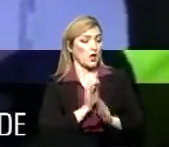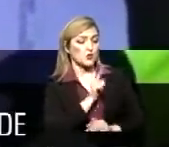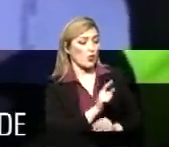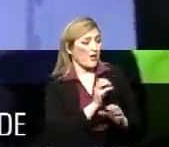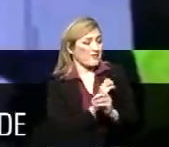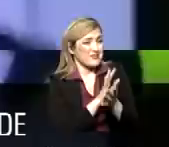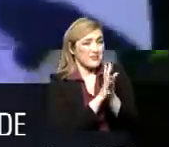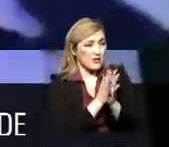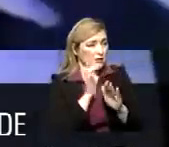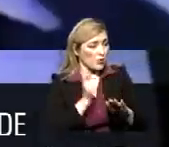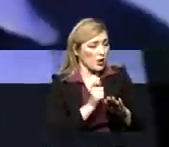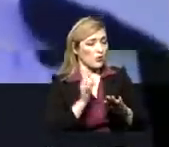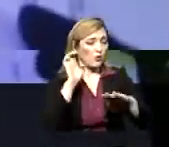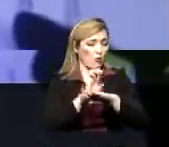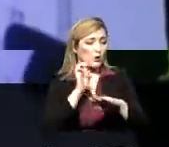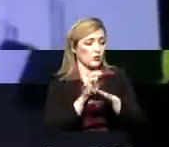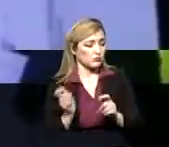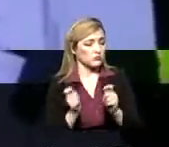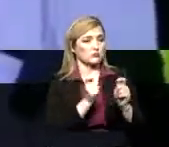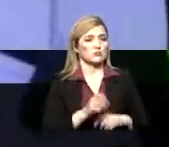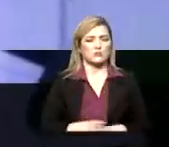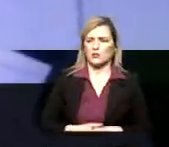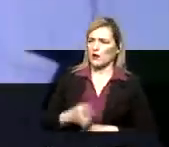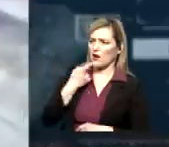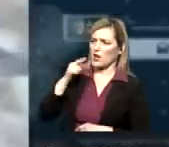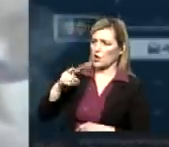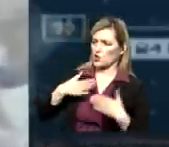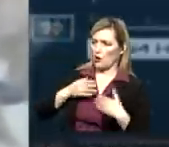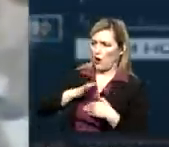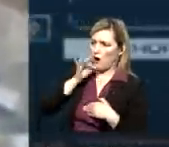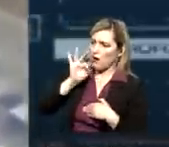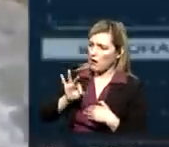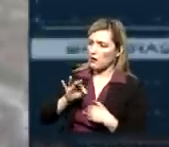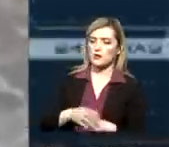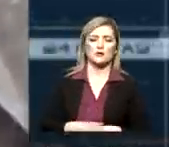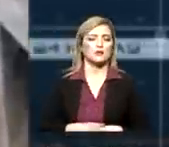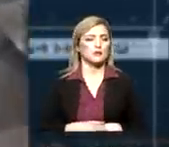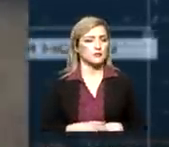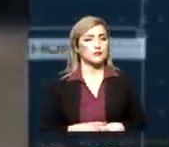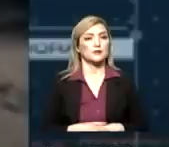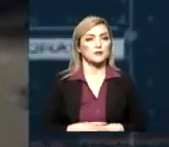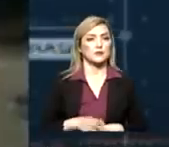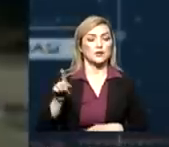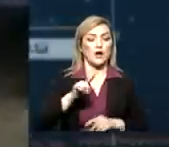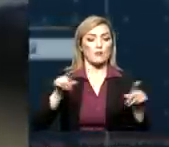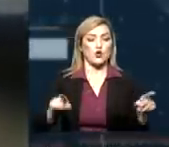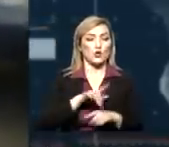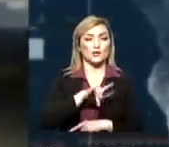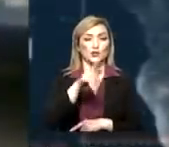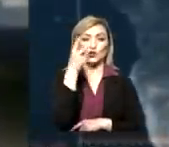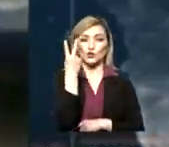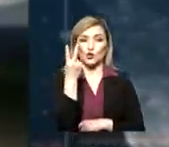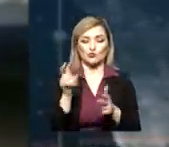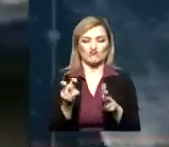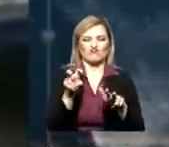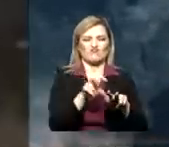tiene, el Estado ecuatoriano le otorgará su defensor público. Salcedo y Mieles son dos de los ocupantes de la avioneta propiedad de Alfredo